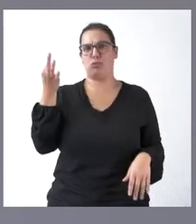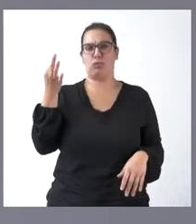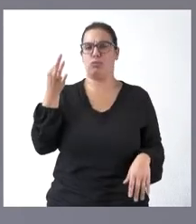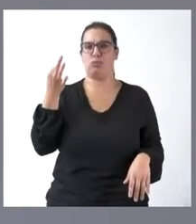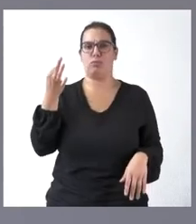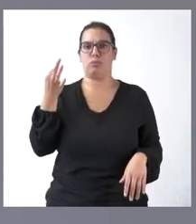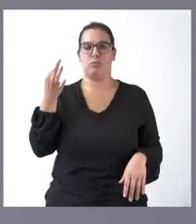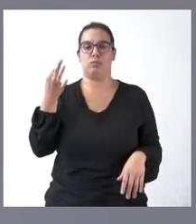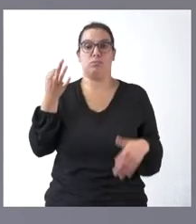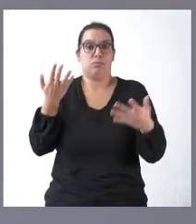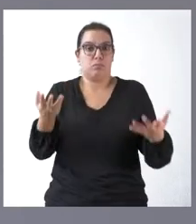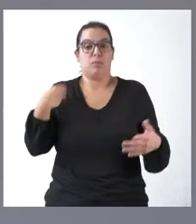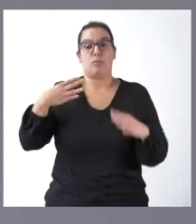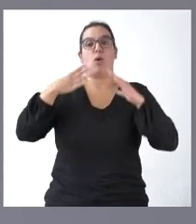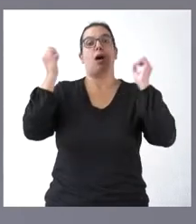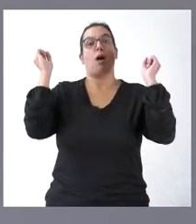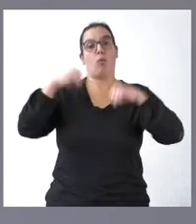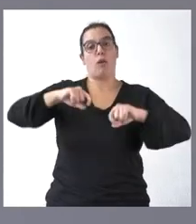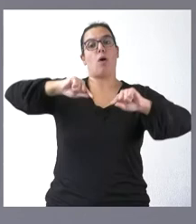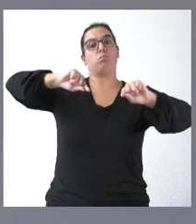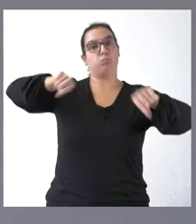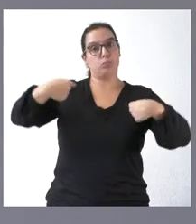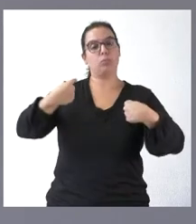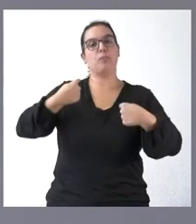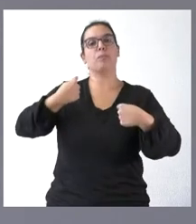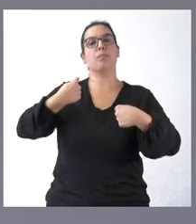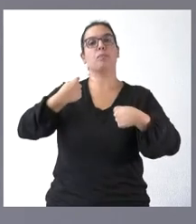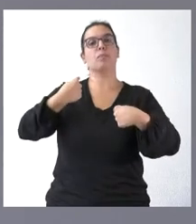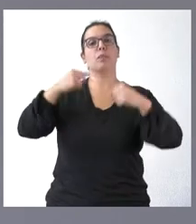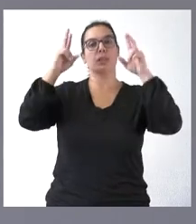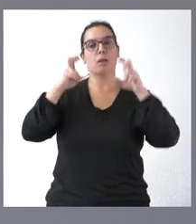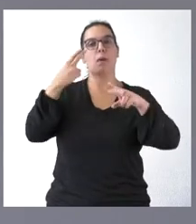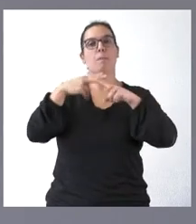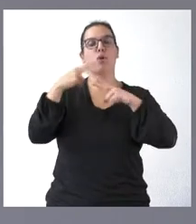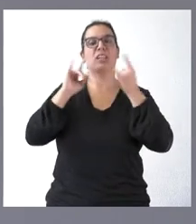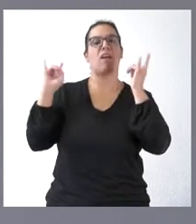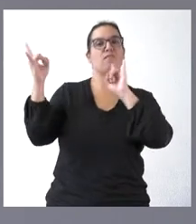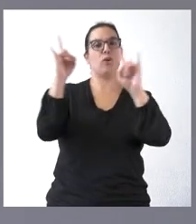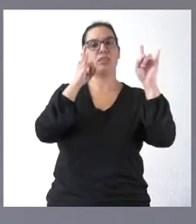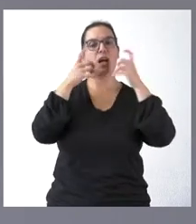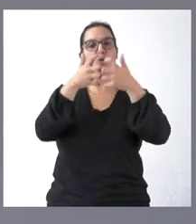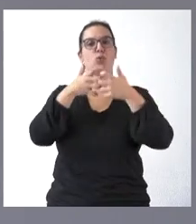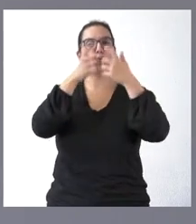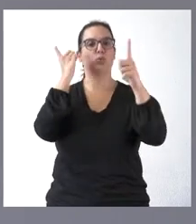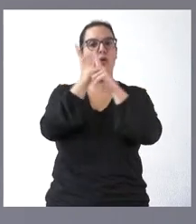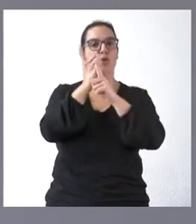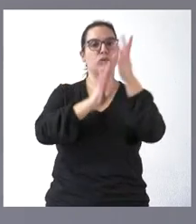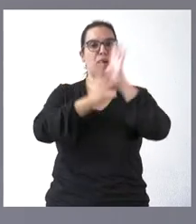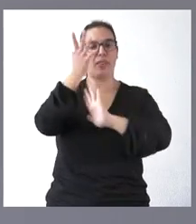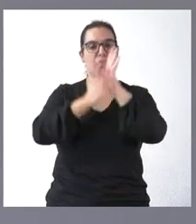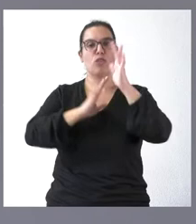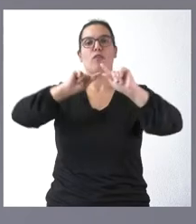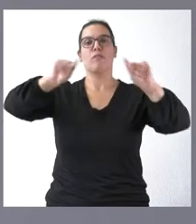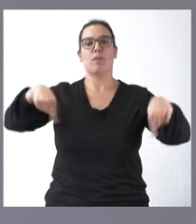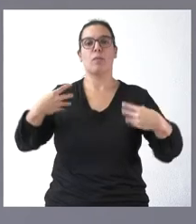el que se ha firmado un acuerdo en el ámbito de política forestal de lucha contra incendios con un GT con